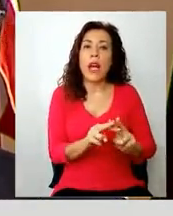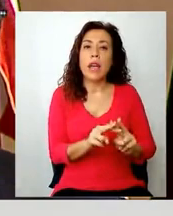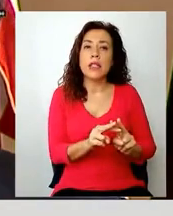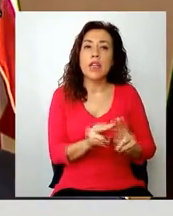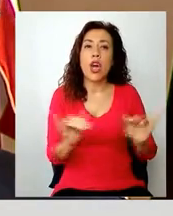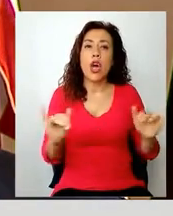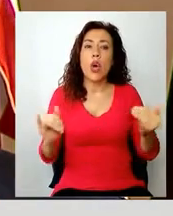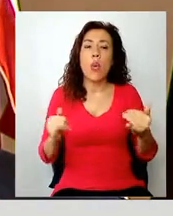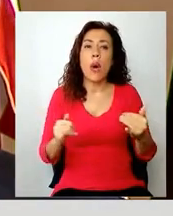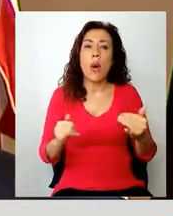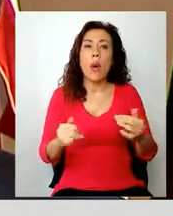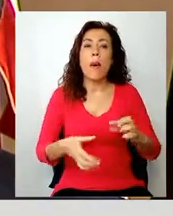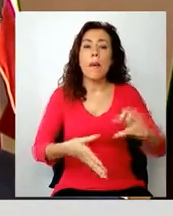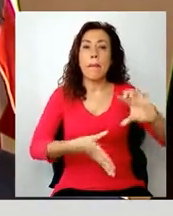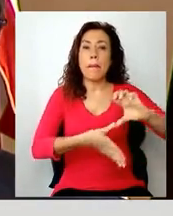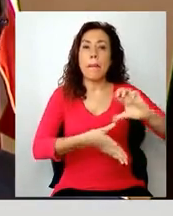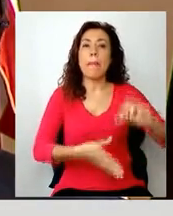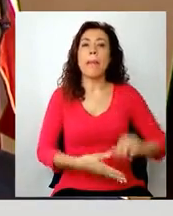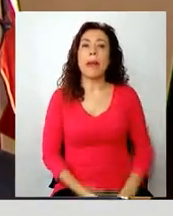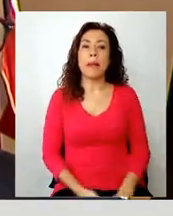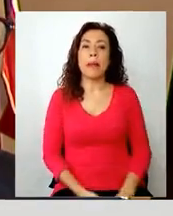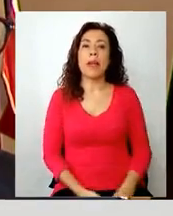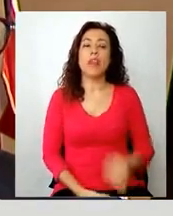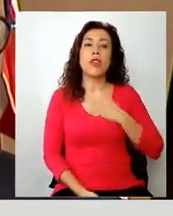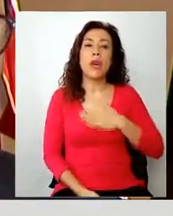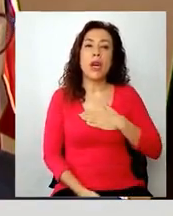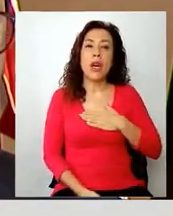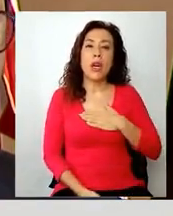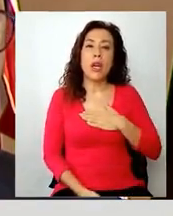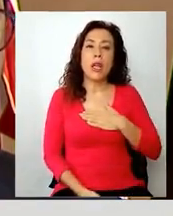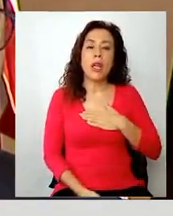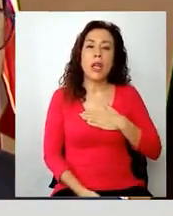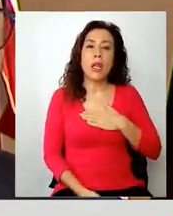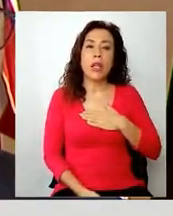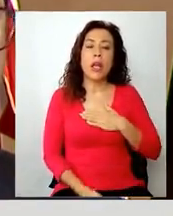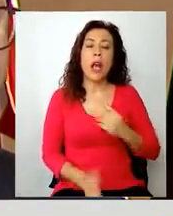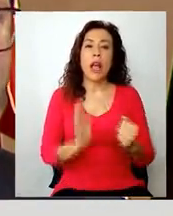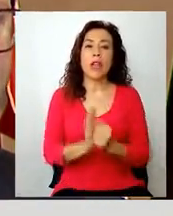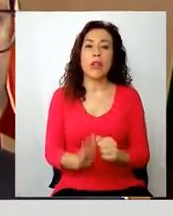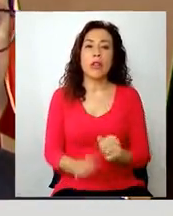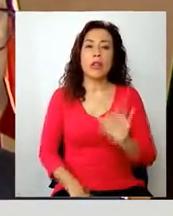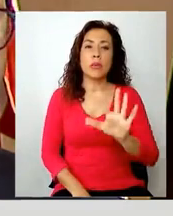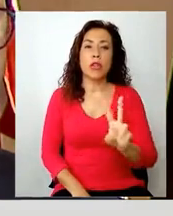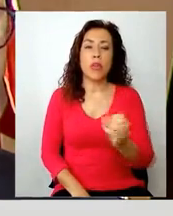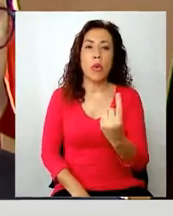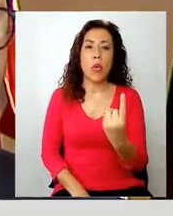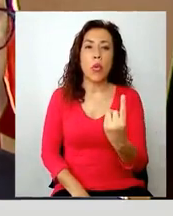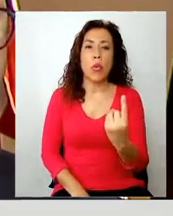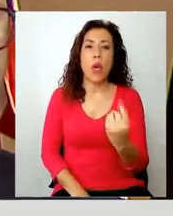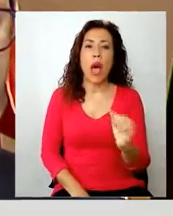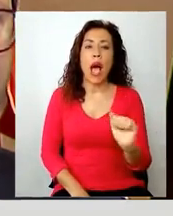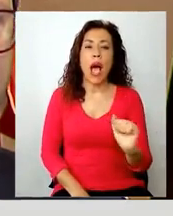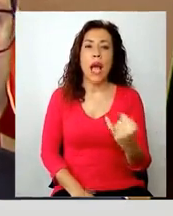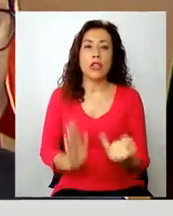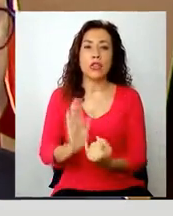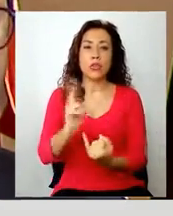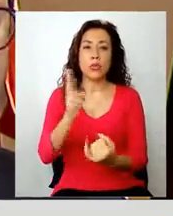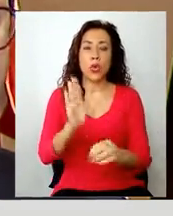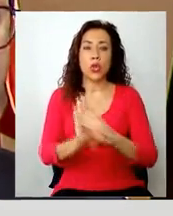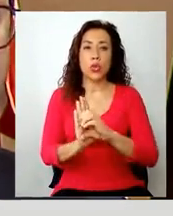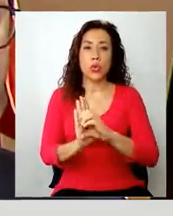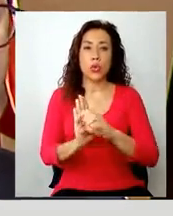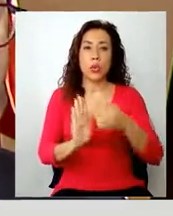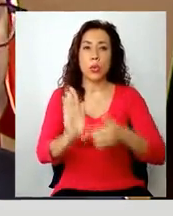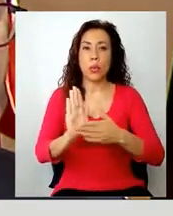entonces quería en virtud del artículo 52 número uno letra a inciso segundo la constitución política de la